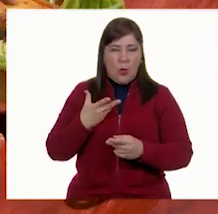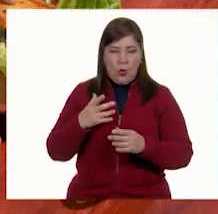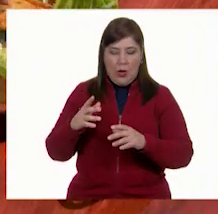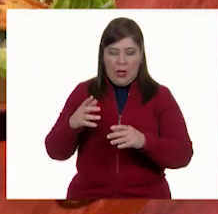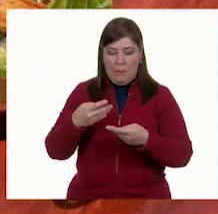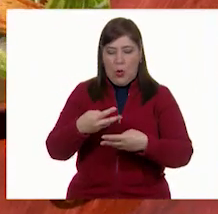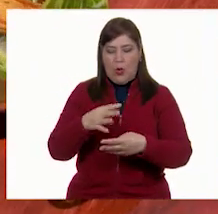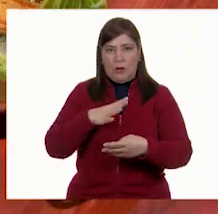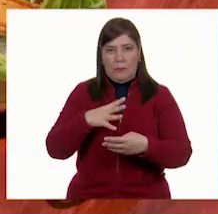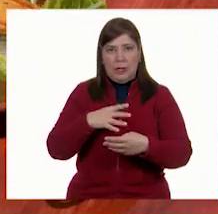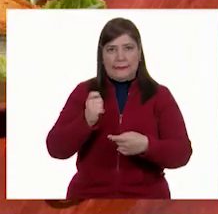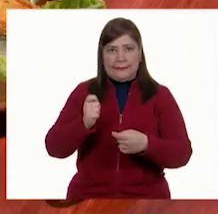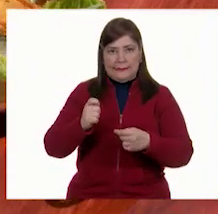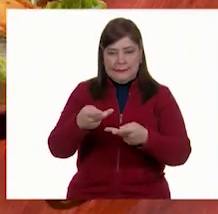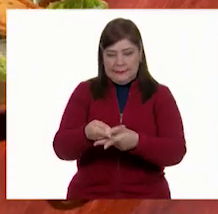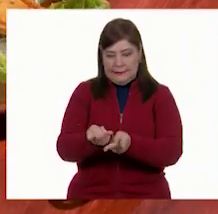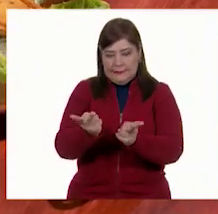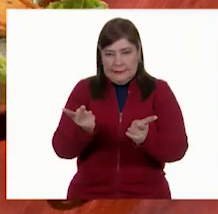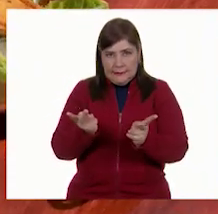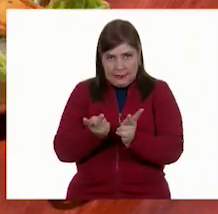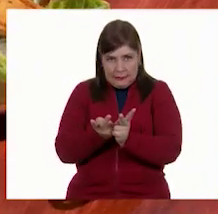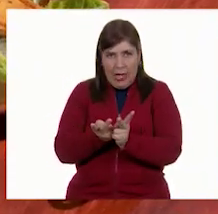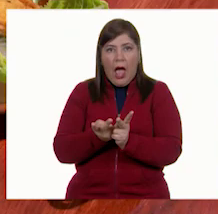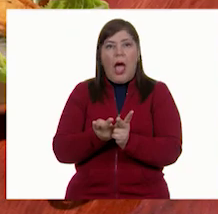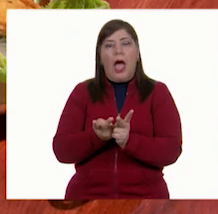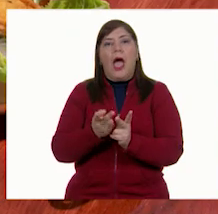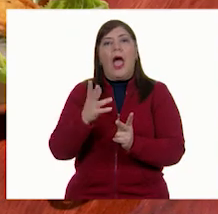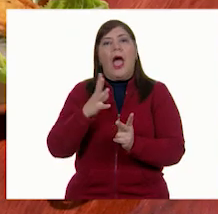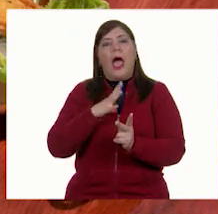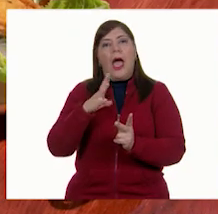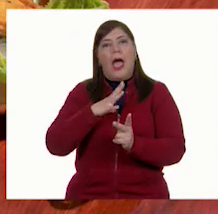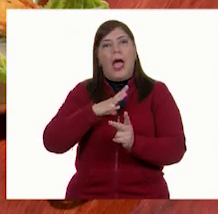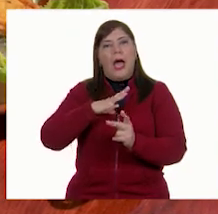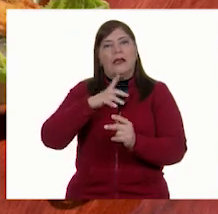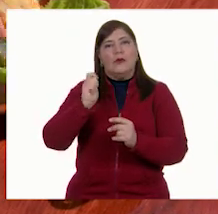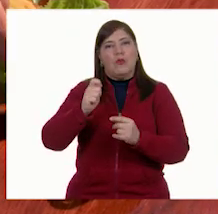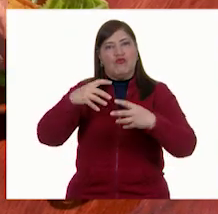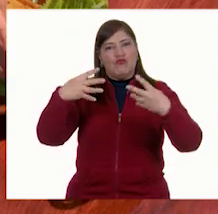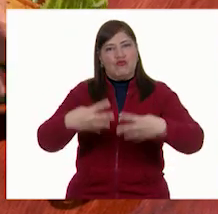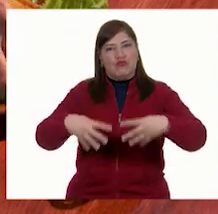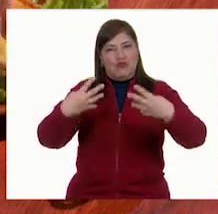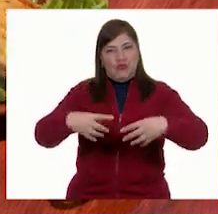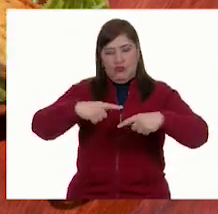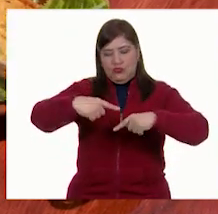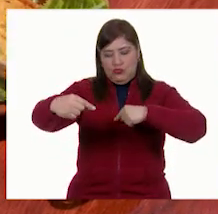en un plato sobre una cama de lechuga